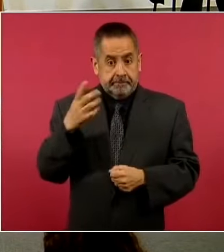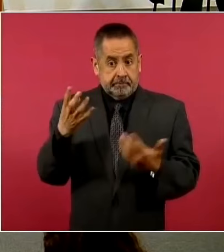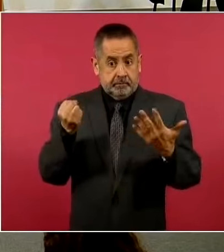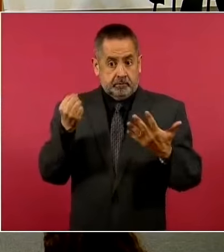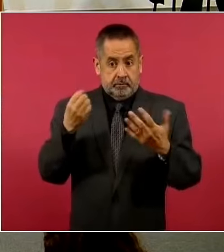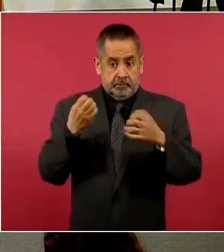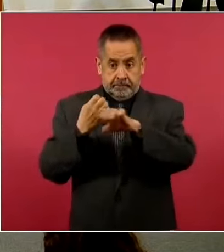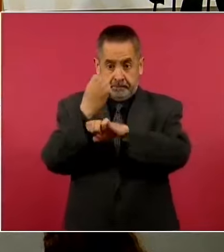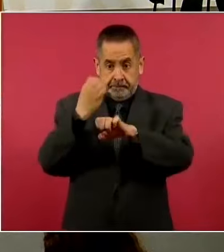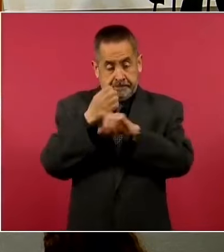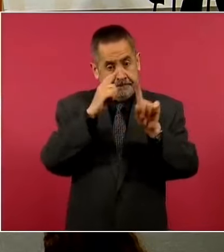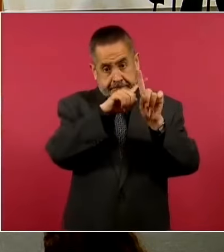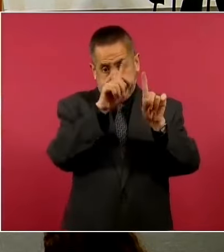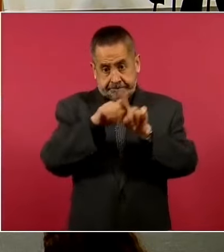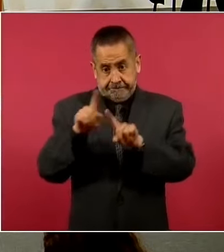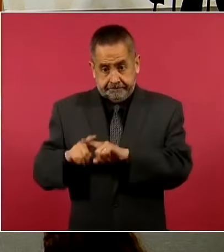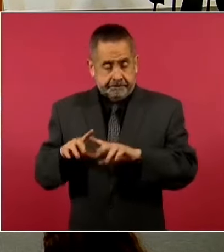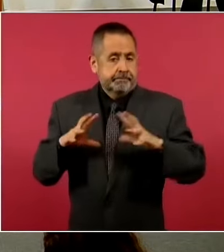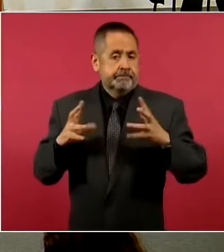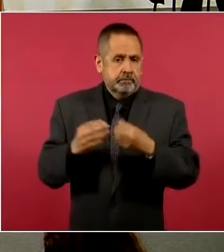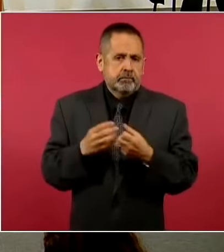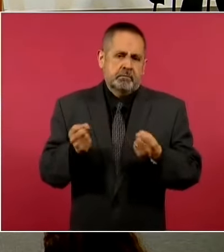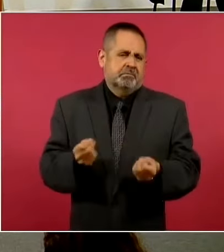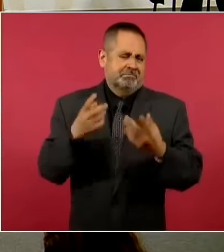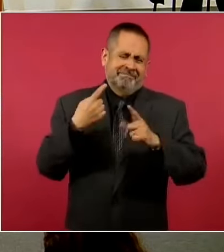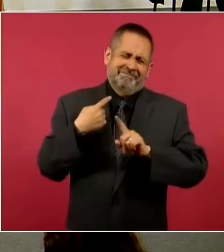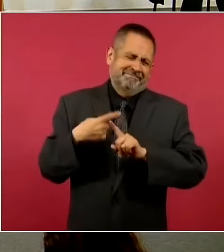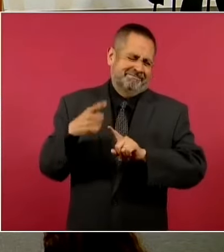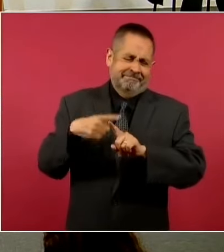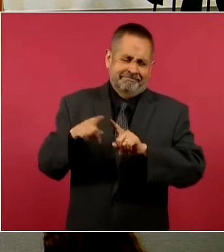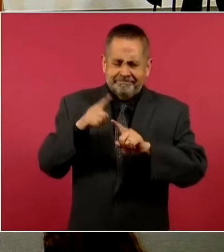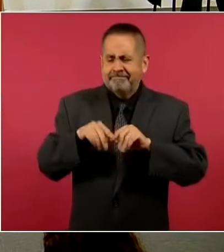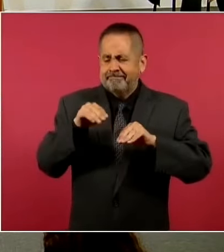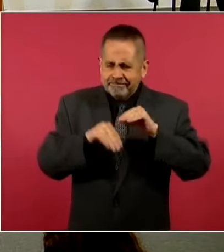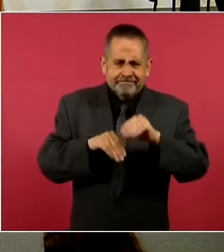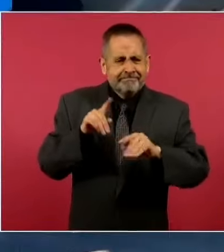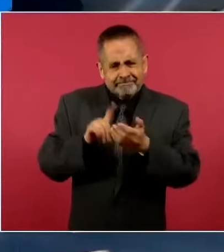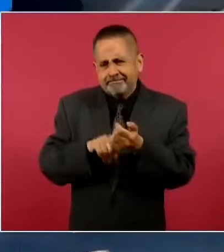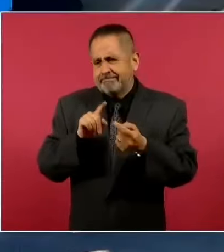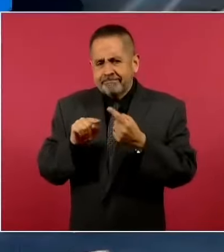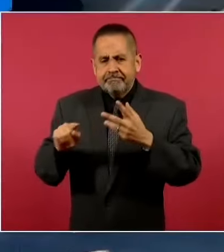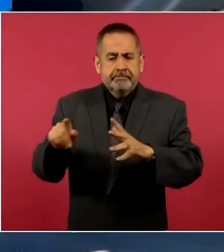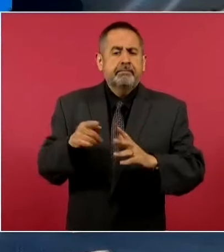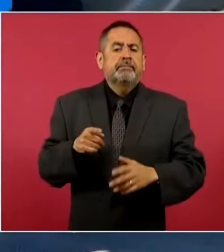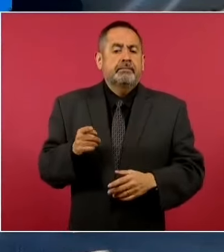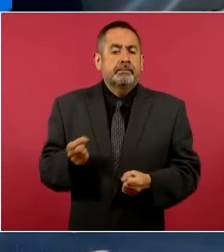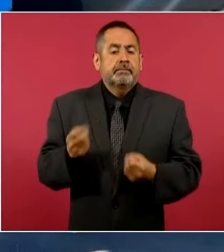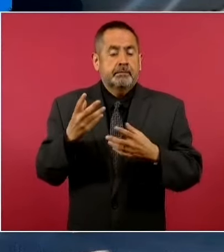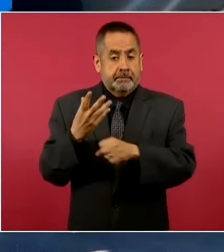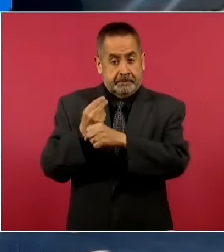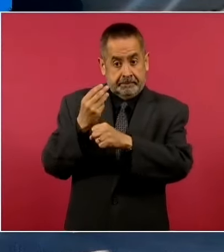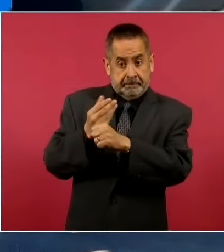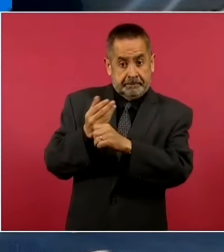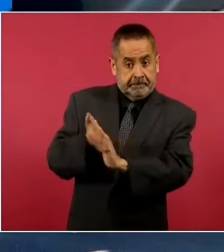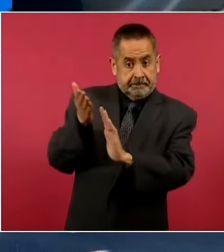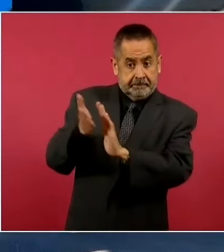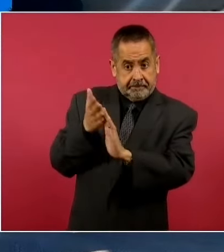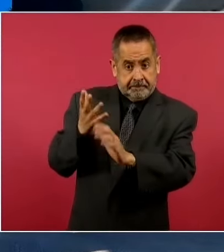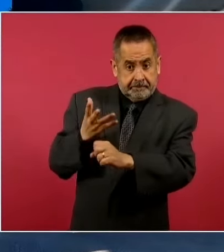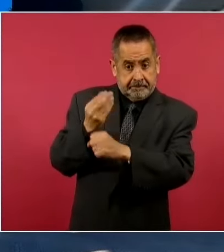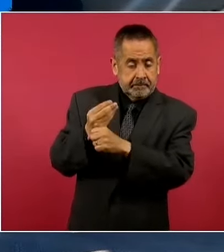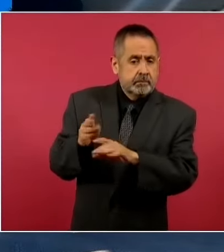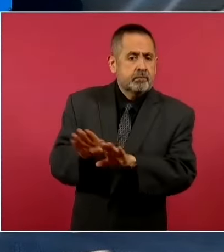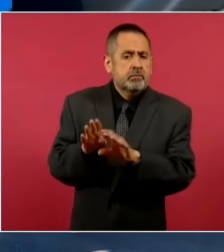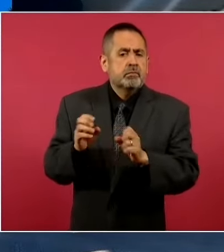en estas acciones nada más, aparte ha habido muchas otras acciones, pero en las acciones de rehabilitación y de